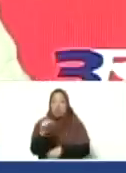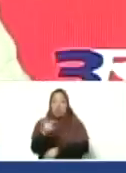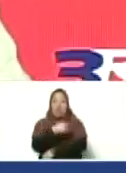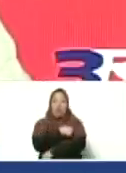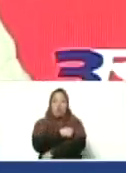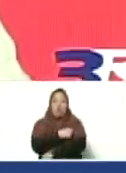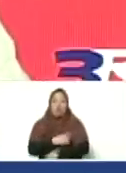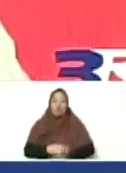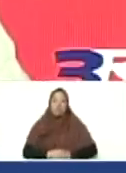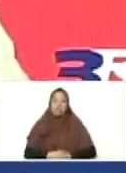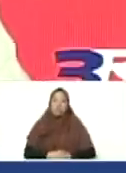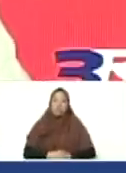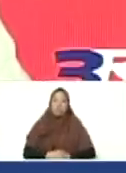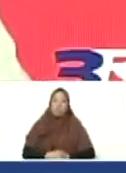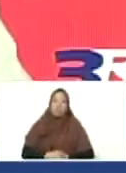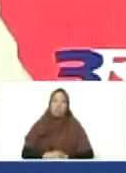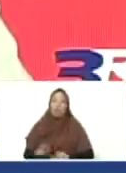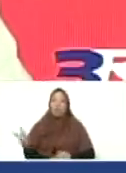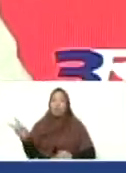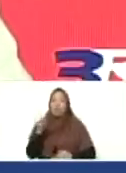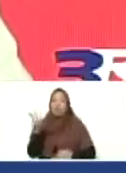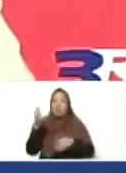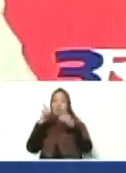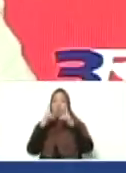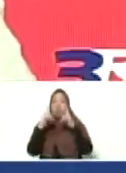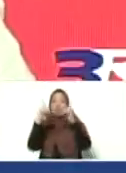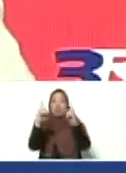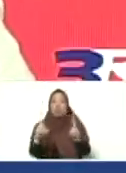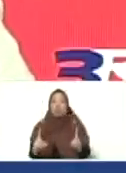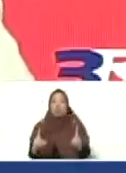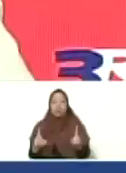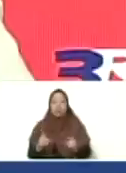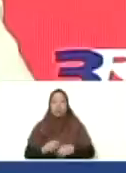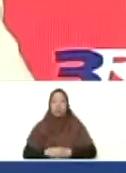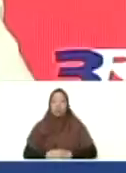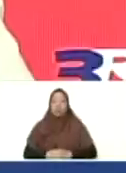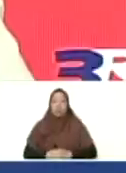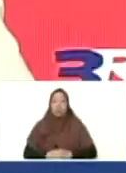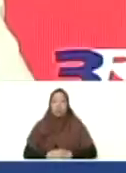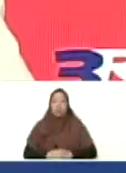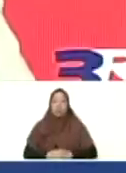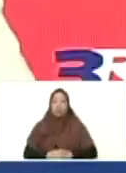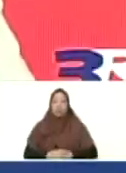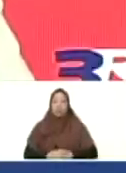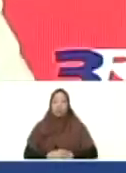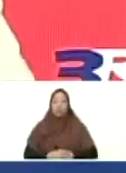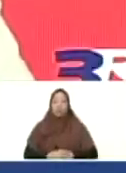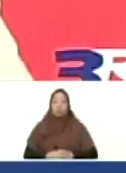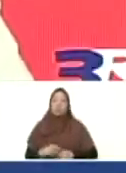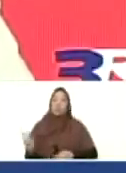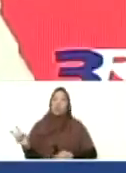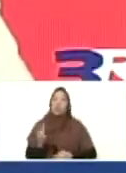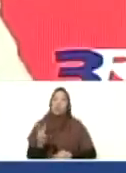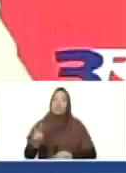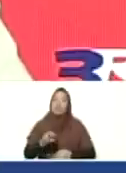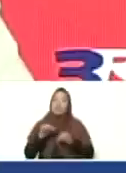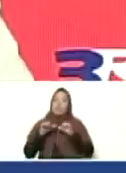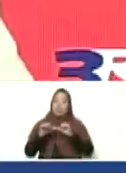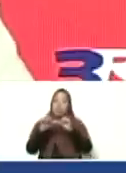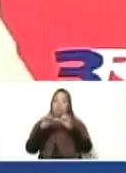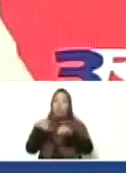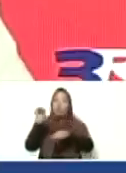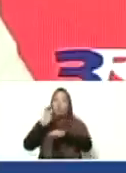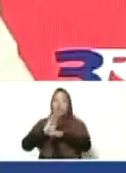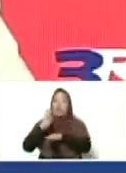y en venezuela- lo decimos sin empacho en venezuela nos seguimos cuidando